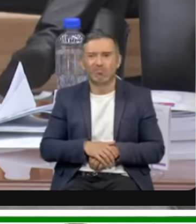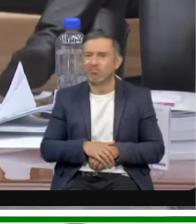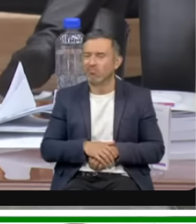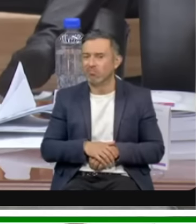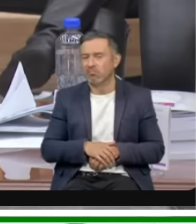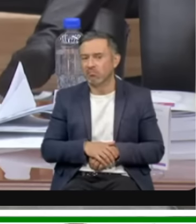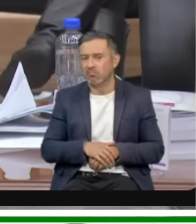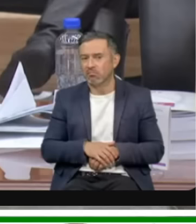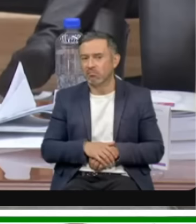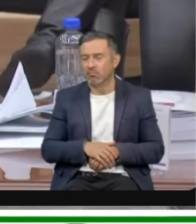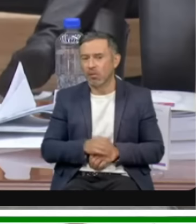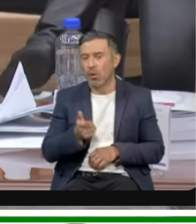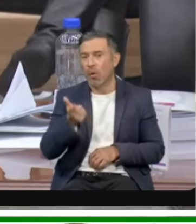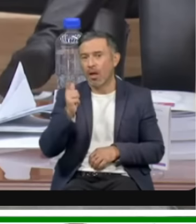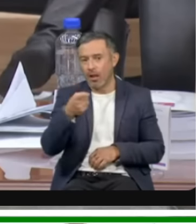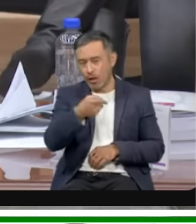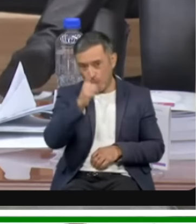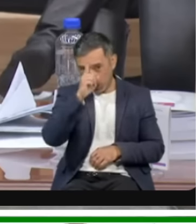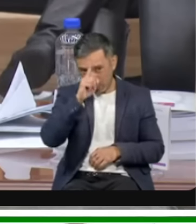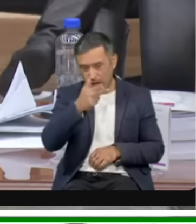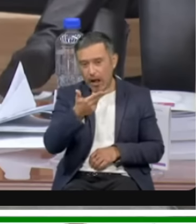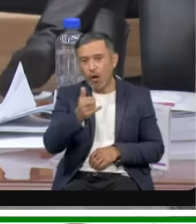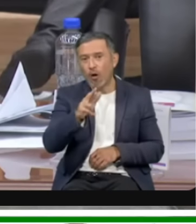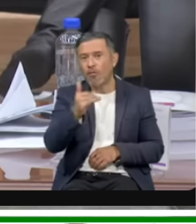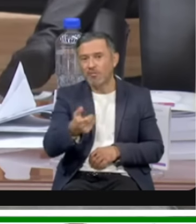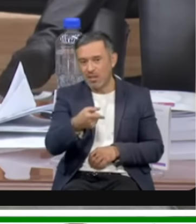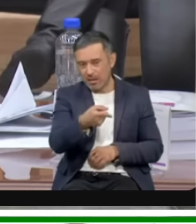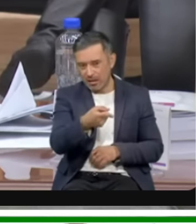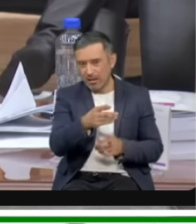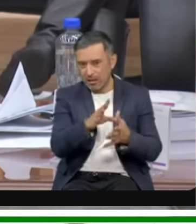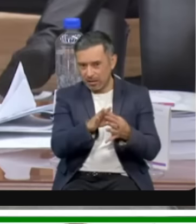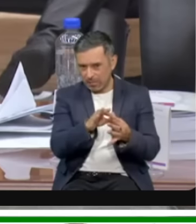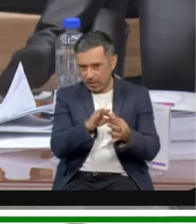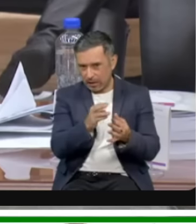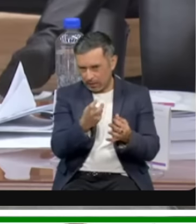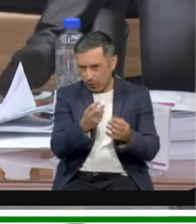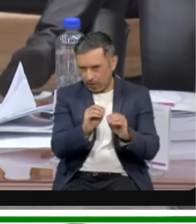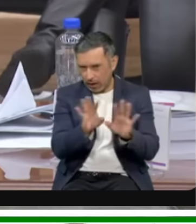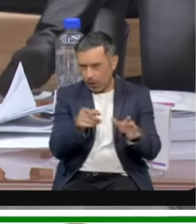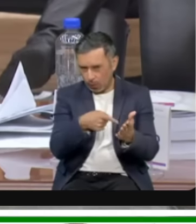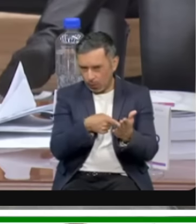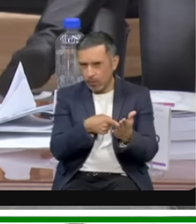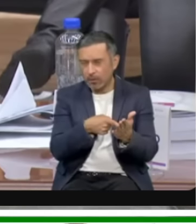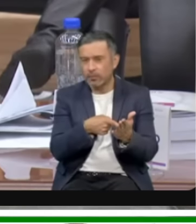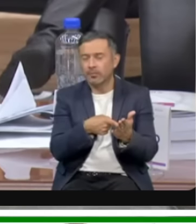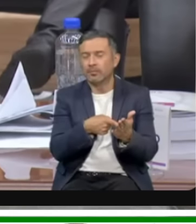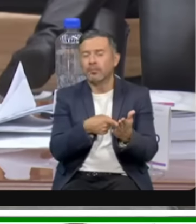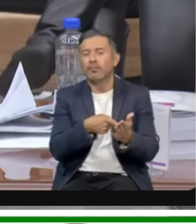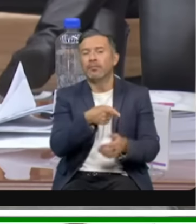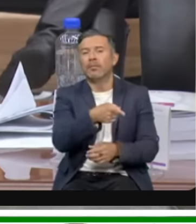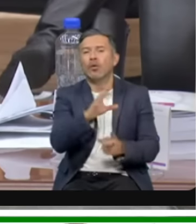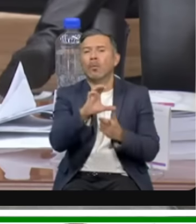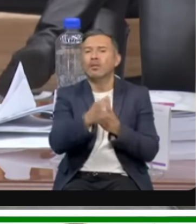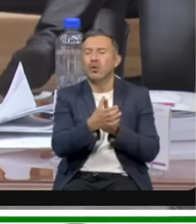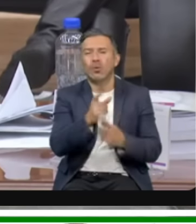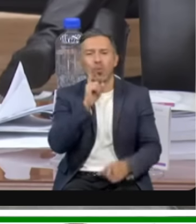consejera hfy aclarar esto en su calidad de presidenta de